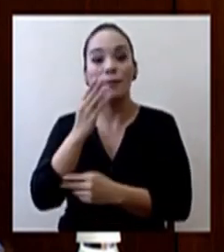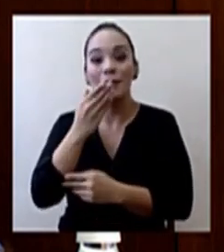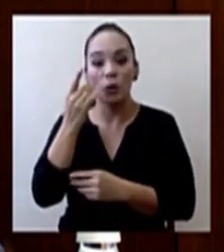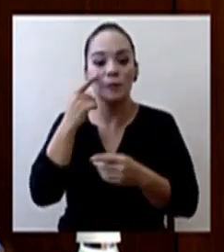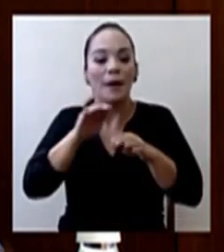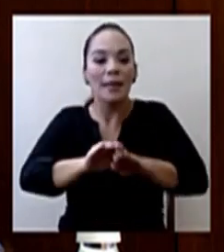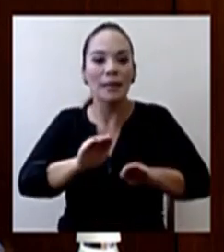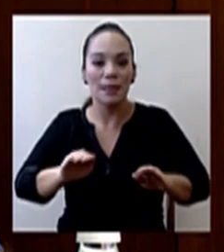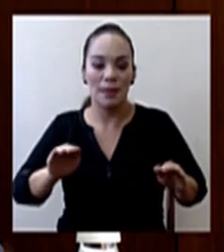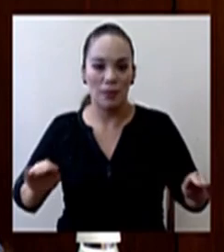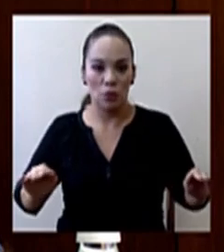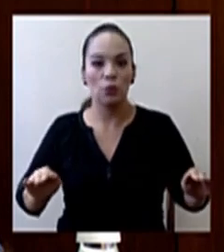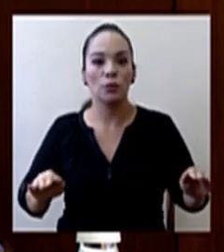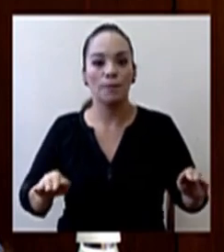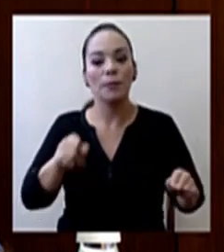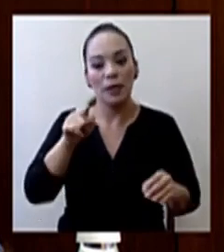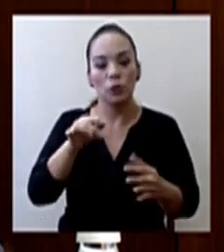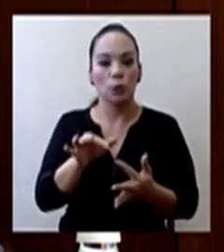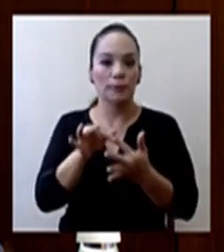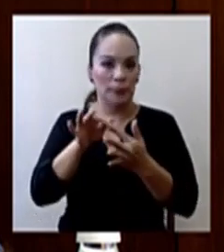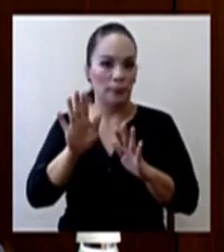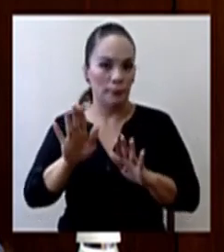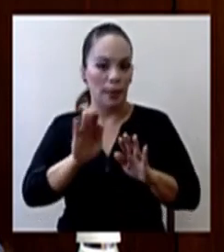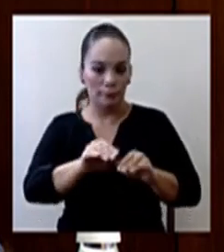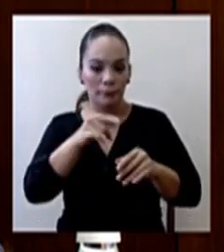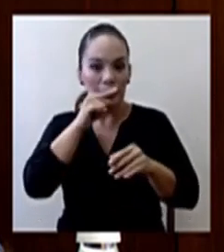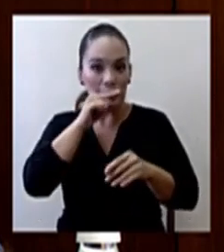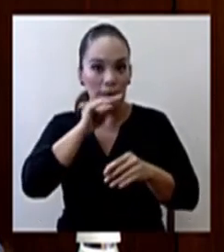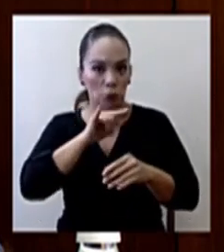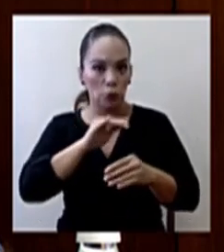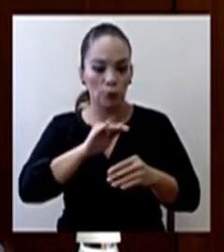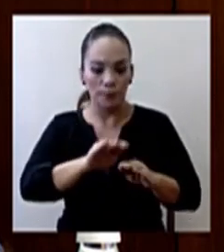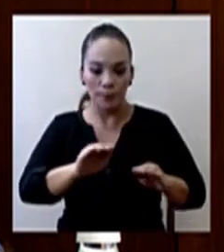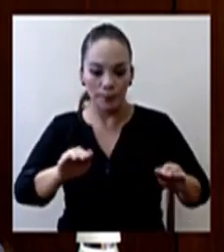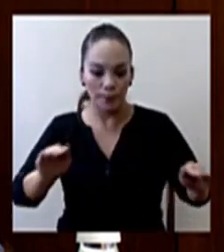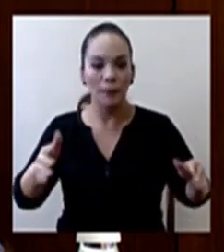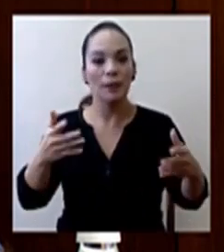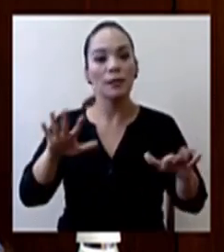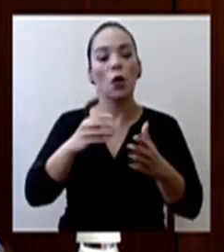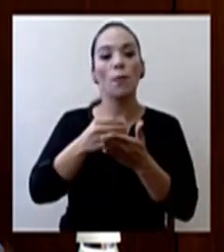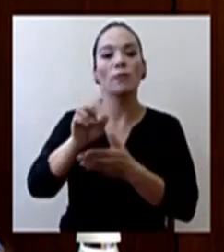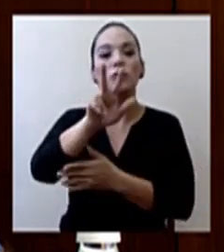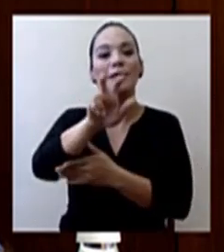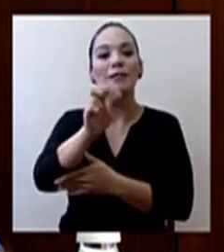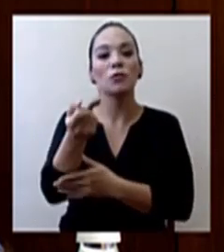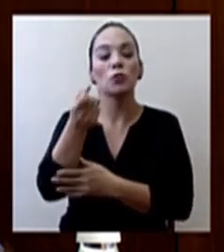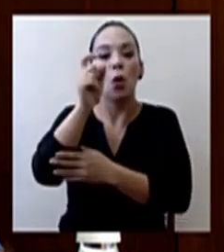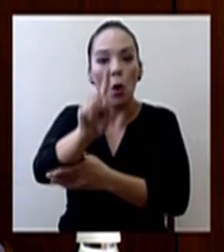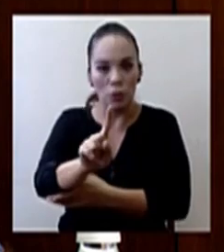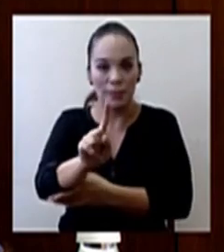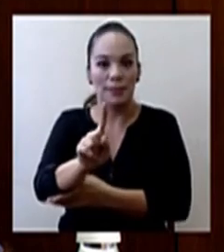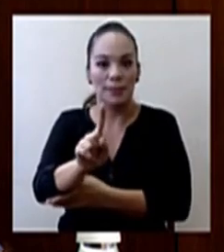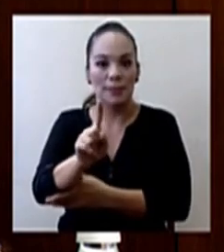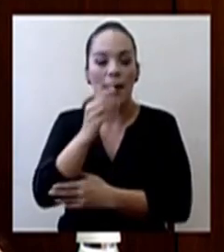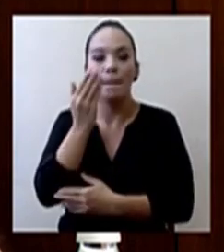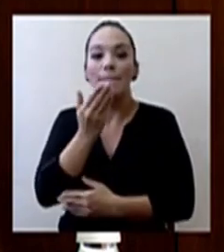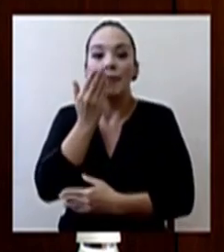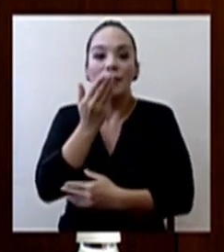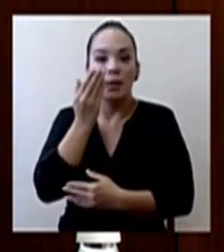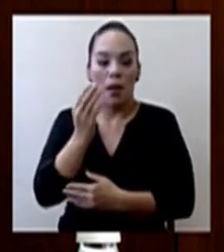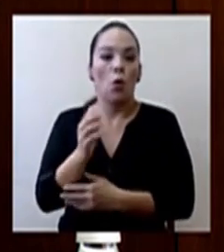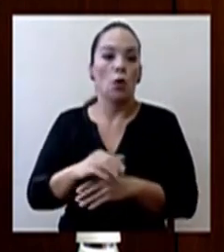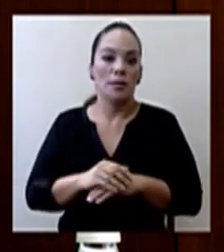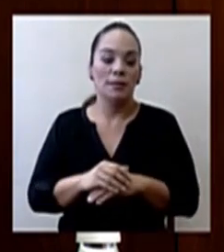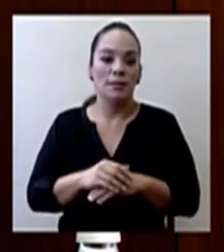niños, son ventiladores pediátricos. Y ya hemos comprado 311 ventiladores que tienen